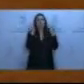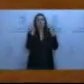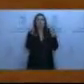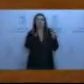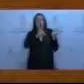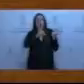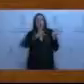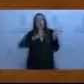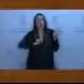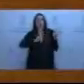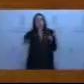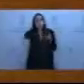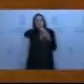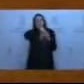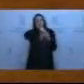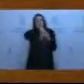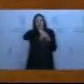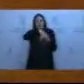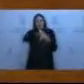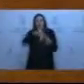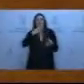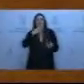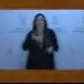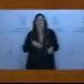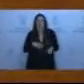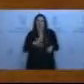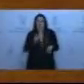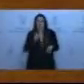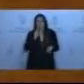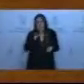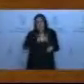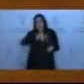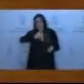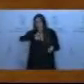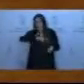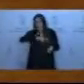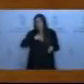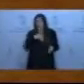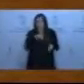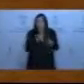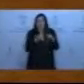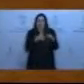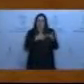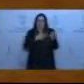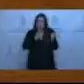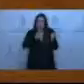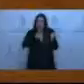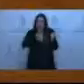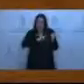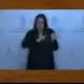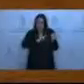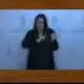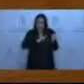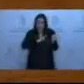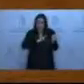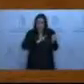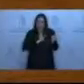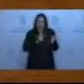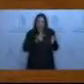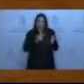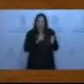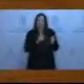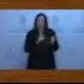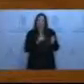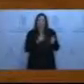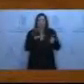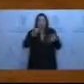autonómico y la verdad es que desde nuestro punto de vista, esto se lo digo como grupo parlamentario, tampoco se ajusta exactamente a